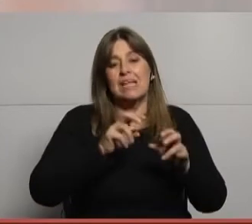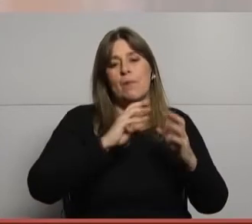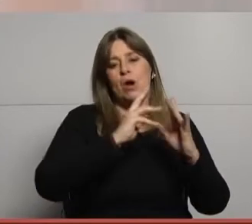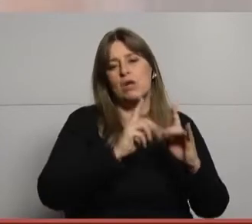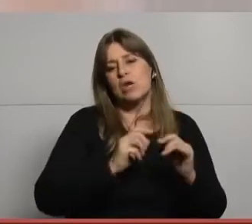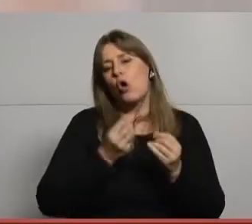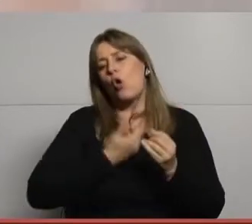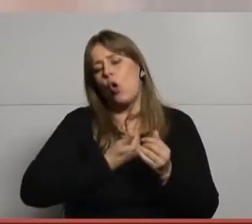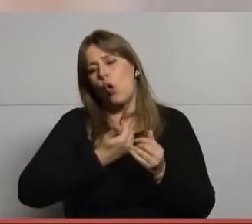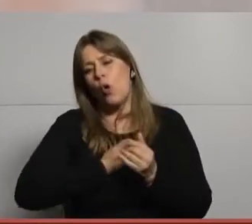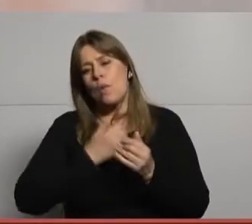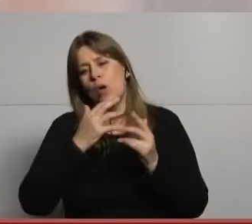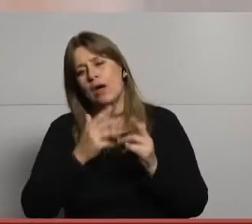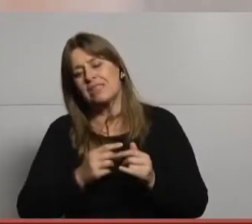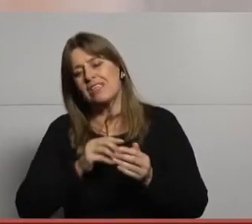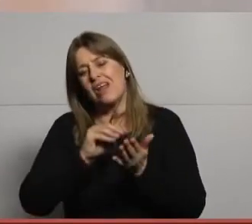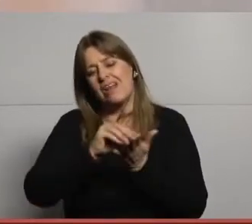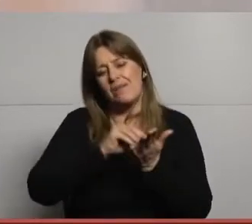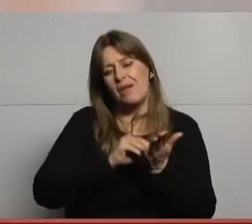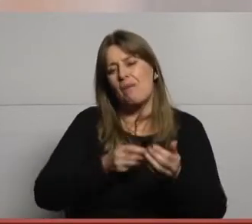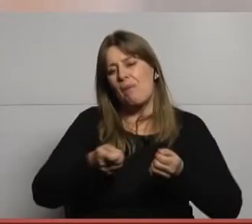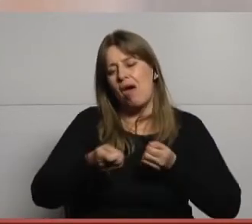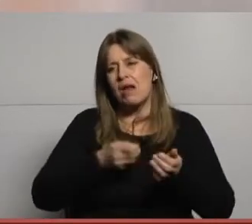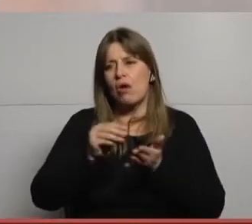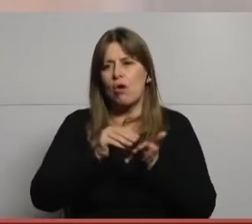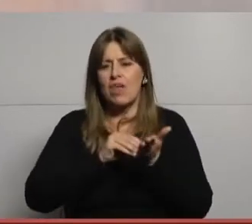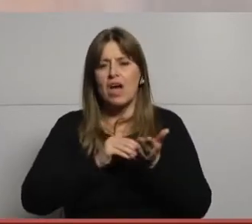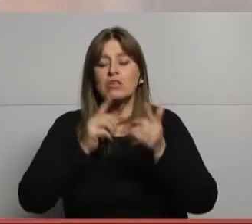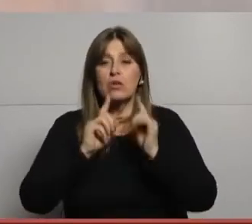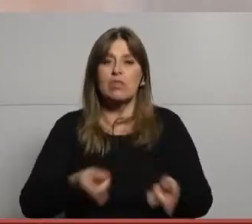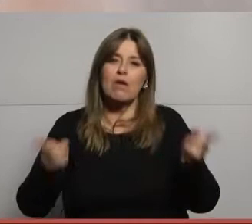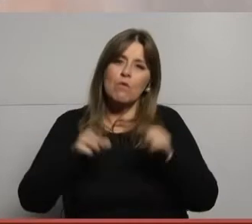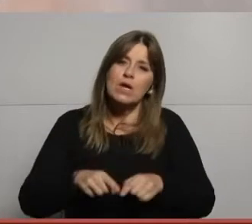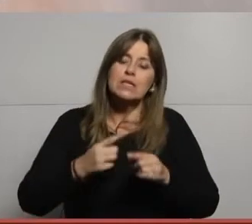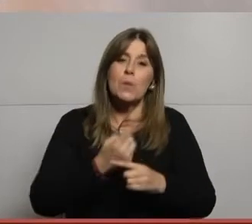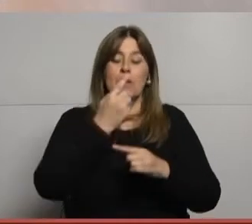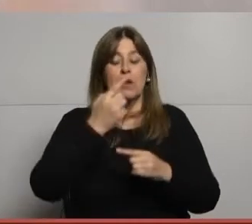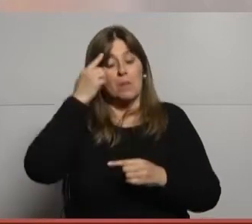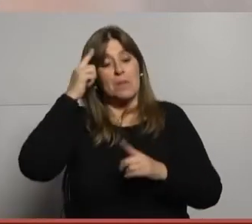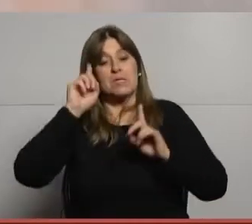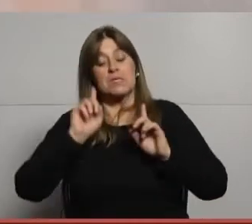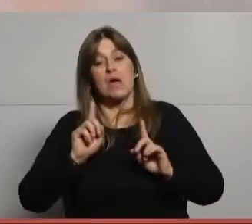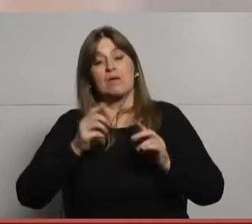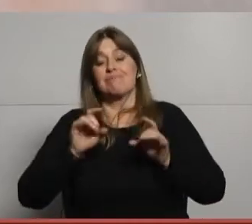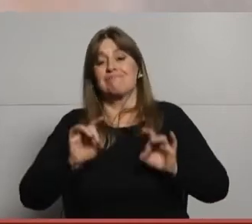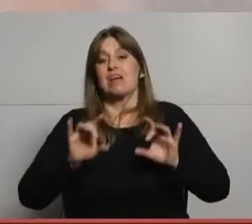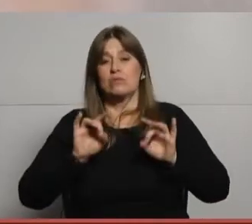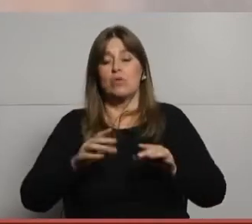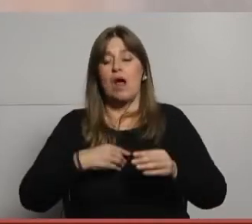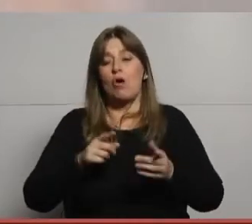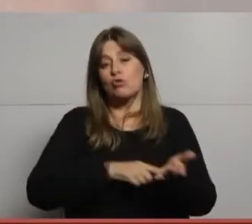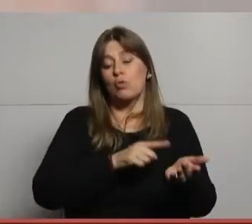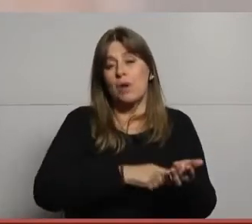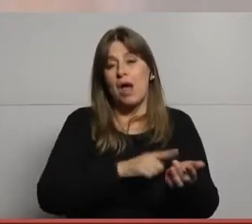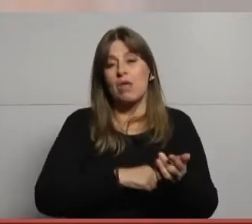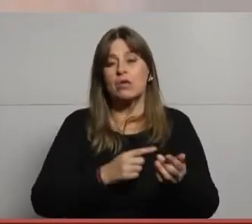cómo se organiza el manejo de los datos también. Y de vuelta, ahí lo primero que nos surge, lo que nos resulta más natural, a lo que estamos más